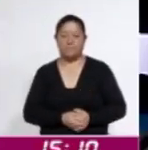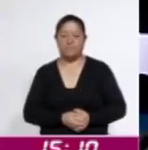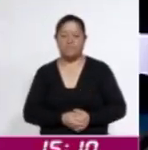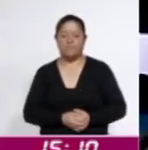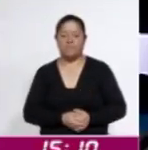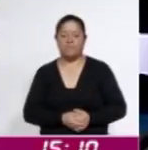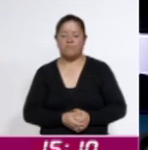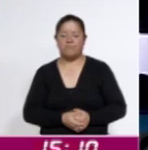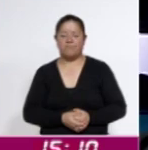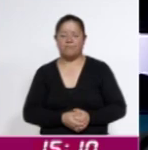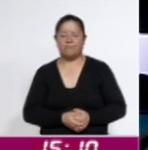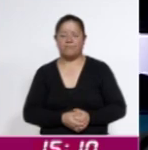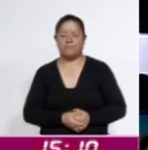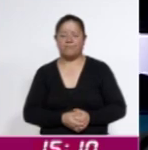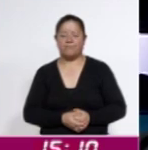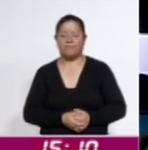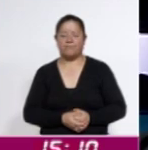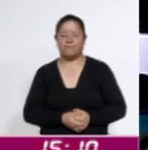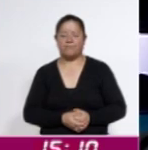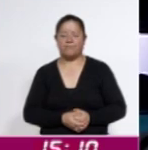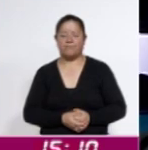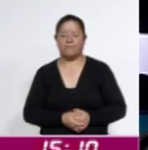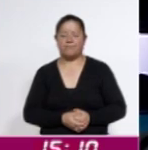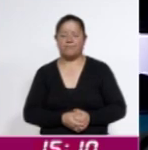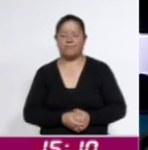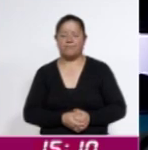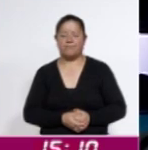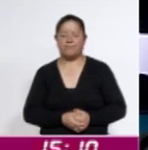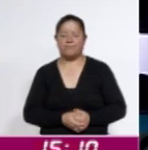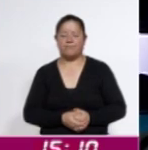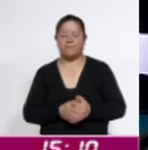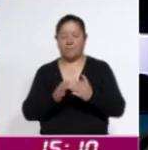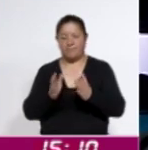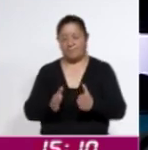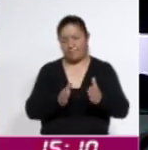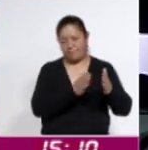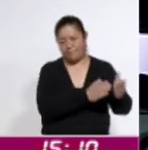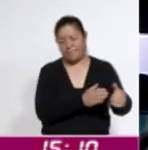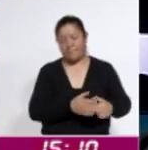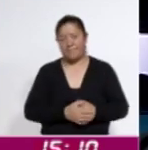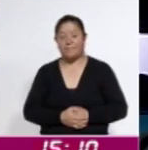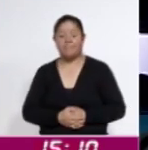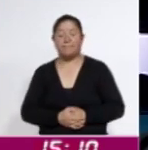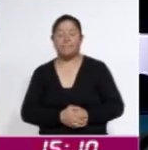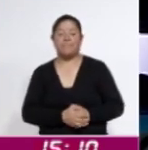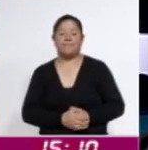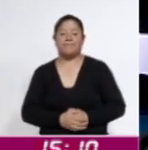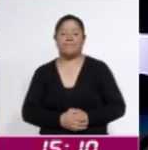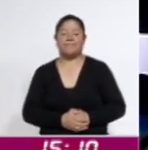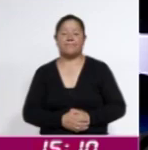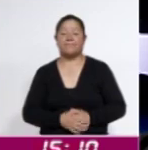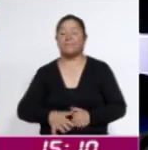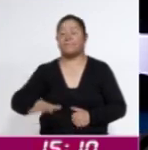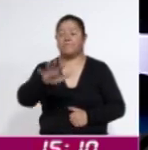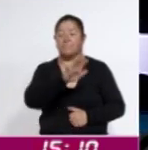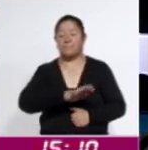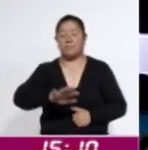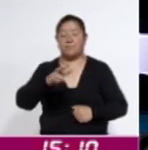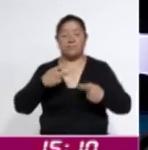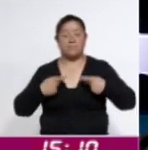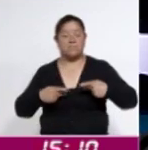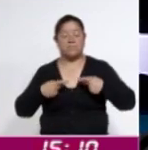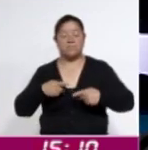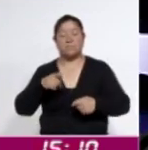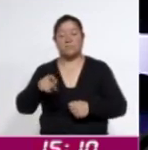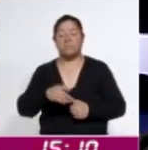Bueno, ahí tiene esta información. Vamos a otras cosas. De manera positiva, ha respondido la ciudadanía a la